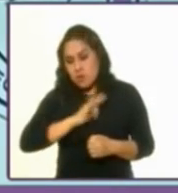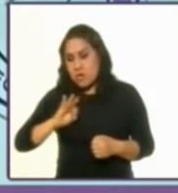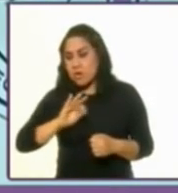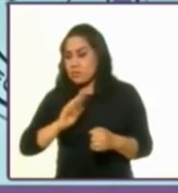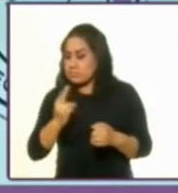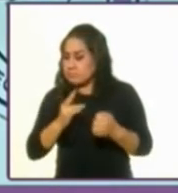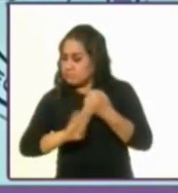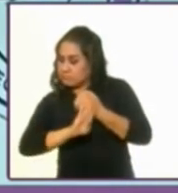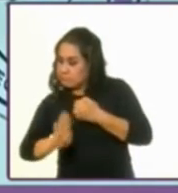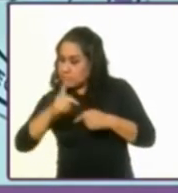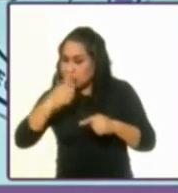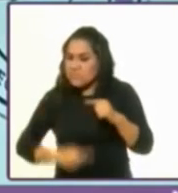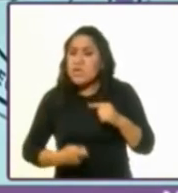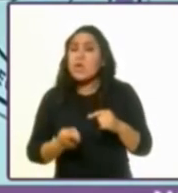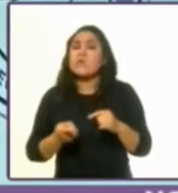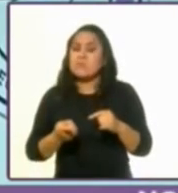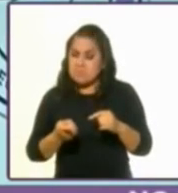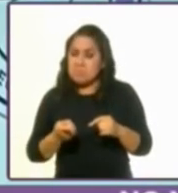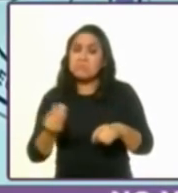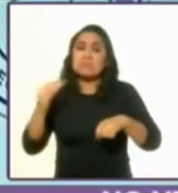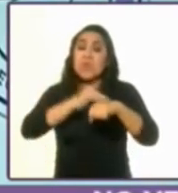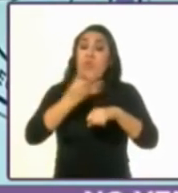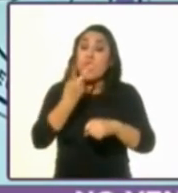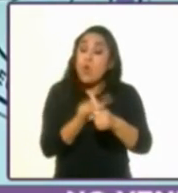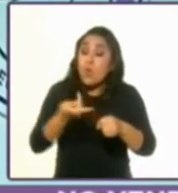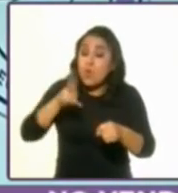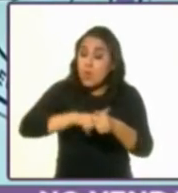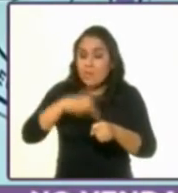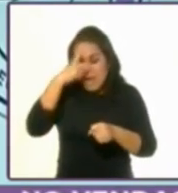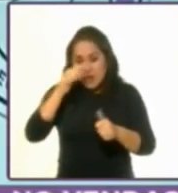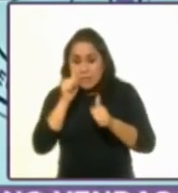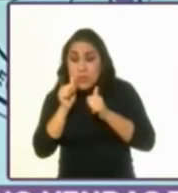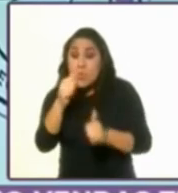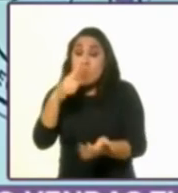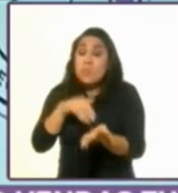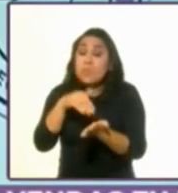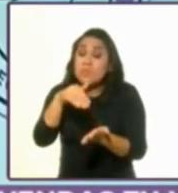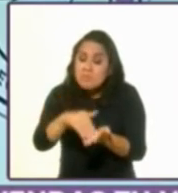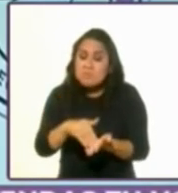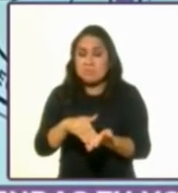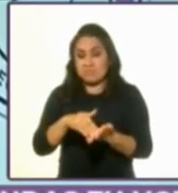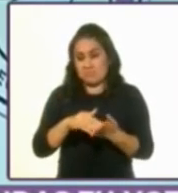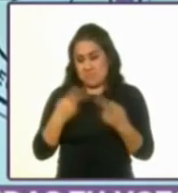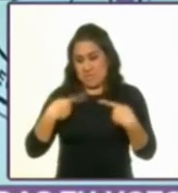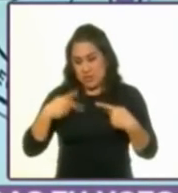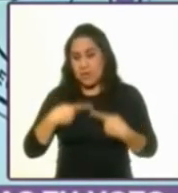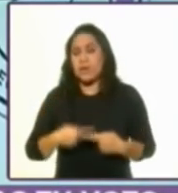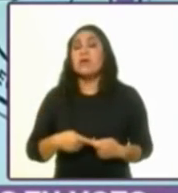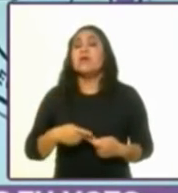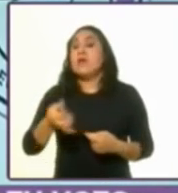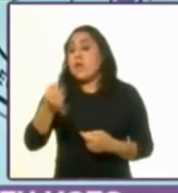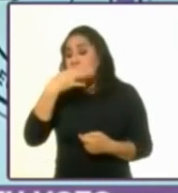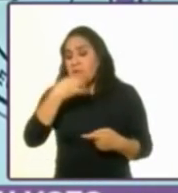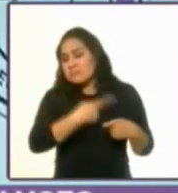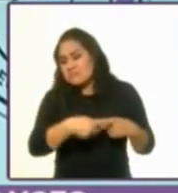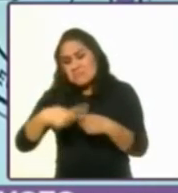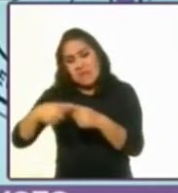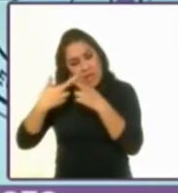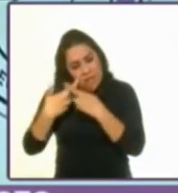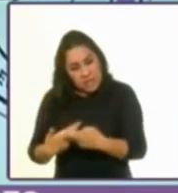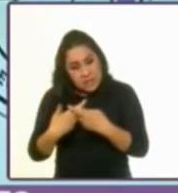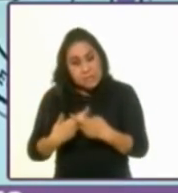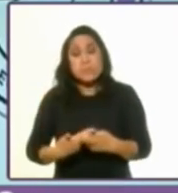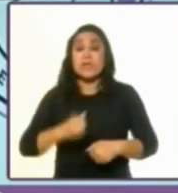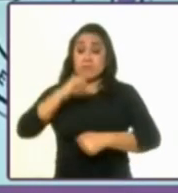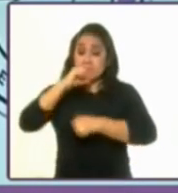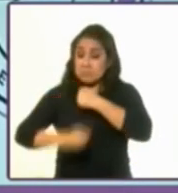hospitales para atender a un millón de capitalinos adicionales abasto oportuno en todas las farmacias cirugía de fin de